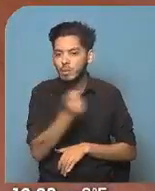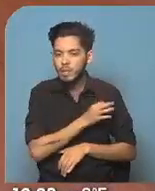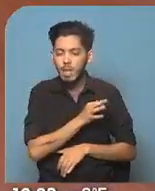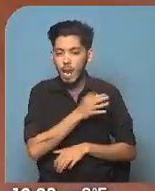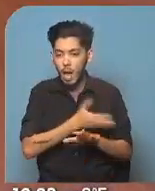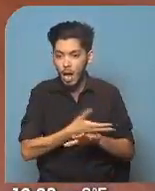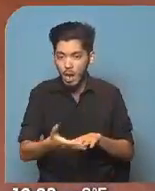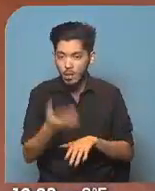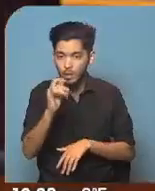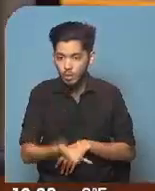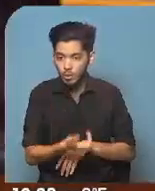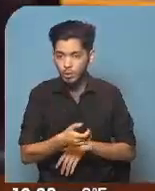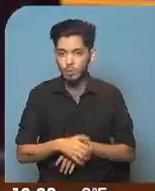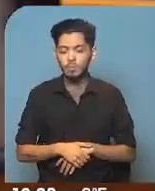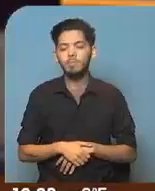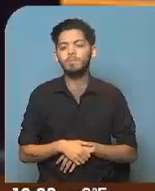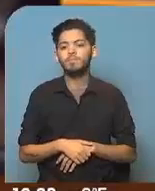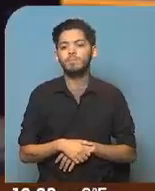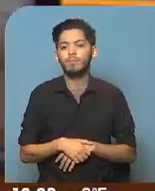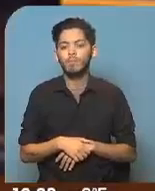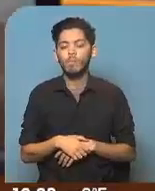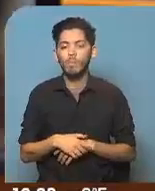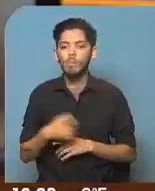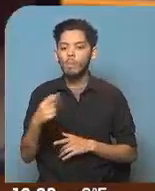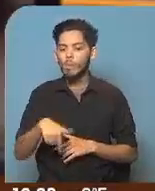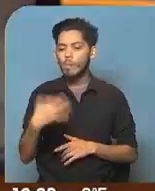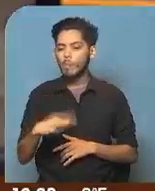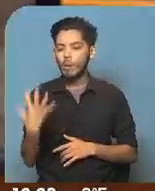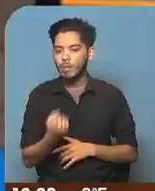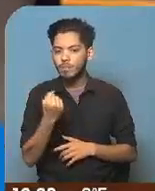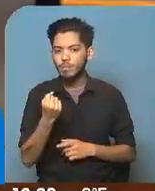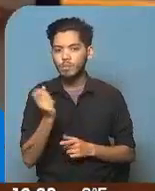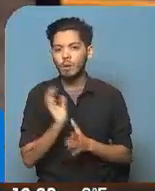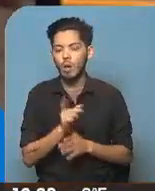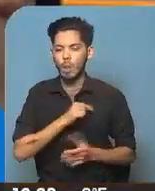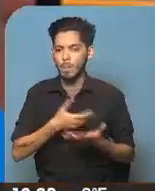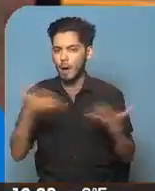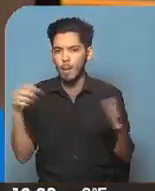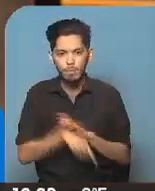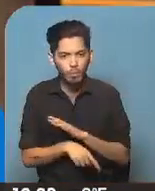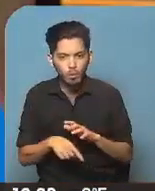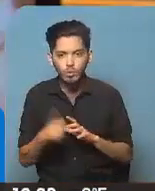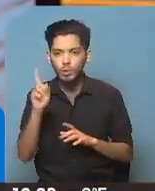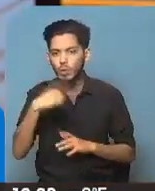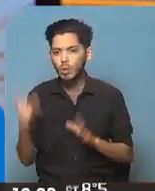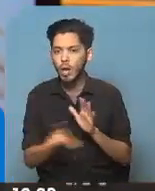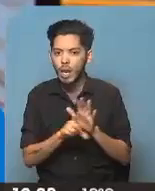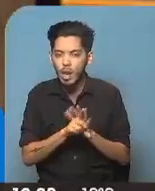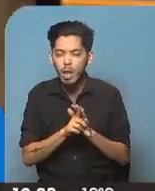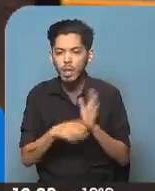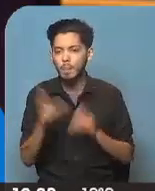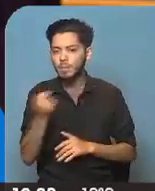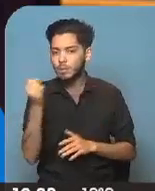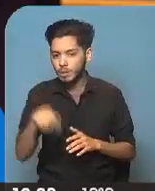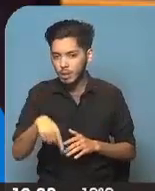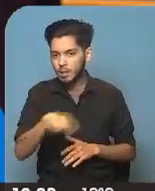yo creo que acá lo que hay que rescatar es como desde el dolor más profundo que es perder un hijo nace una ley que va a ser la más importante de este